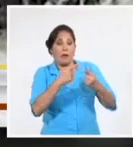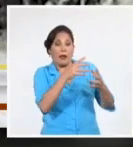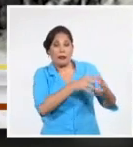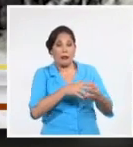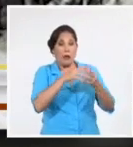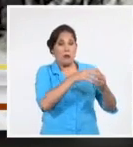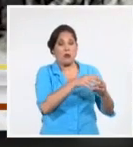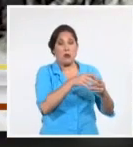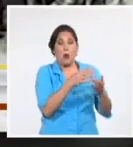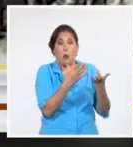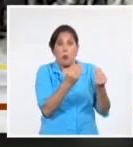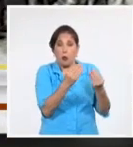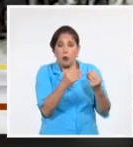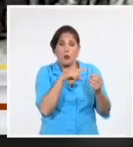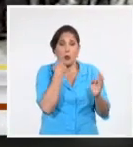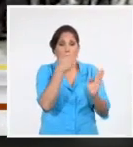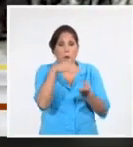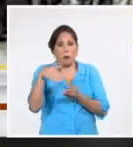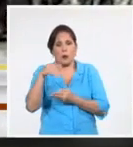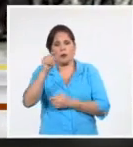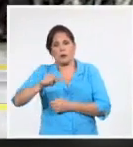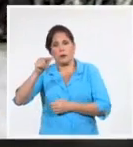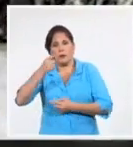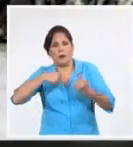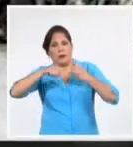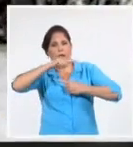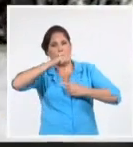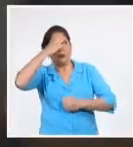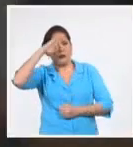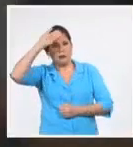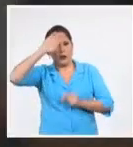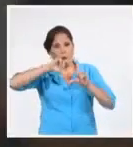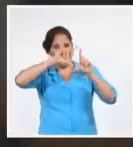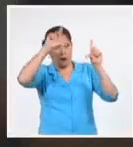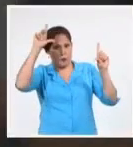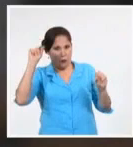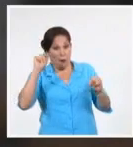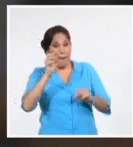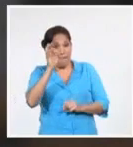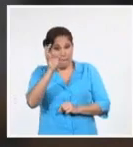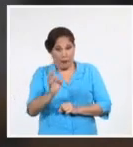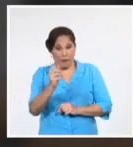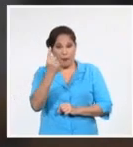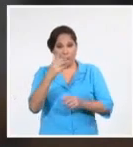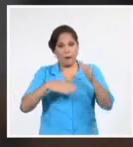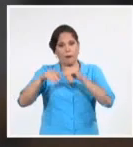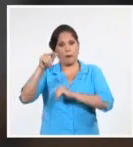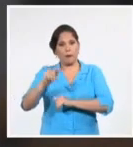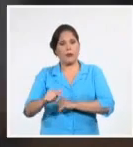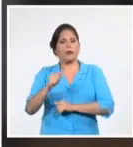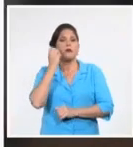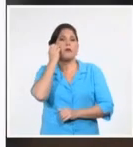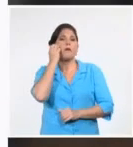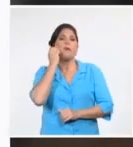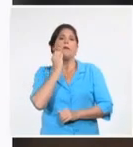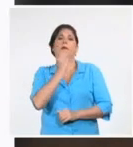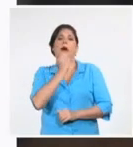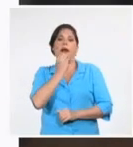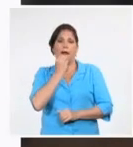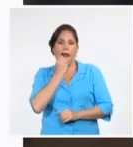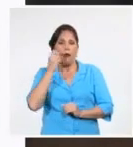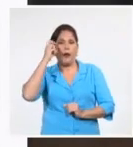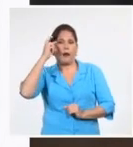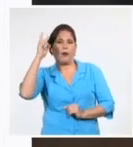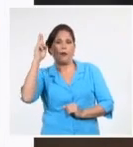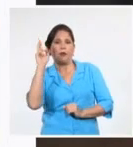esa magnitud contra la mayor de las Antillas. Asimismo, el miembro del Buró Político y primer ministro cubano, Manuel Marrero Cruz, rememoró